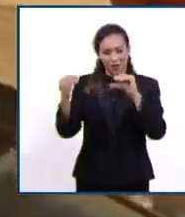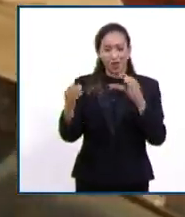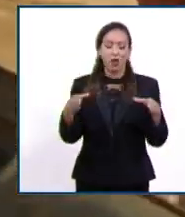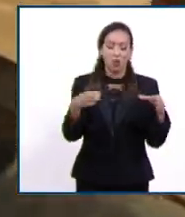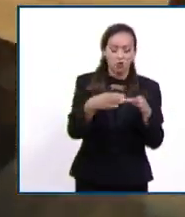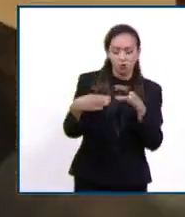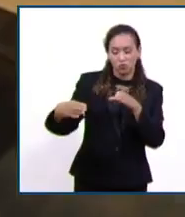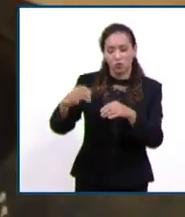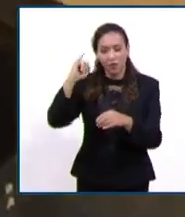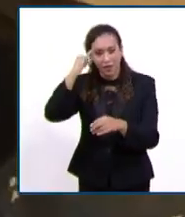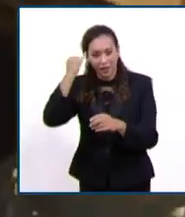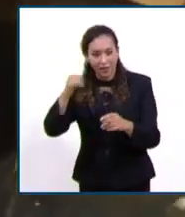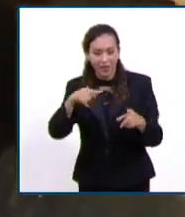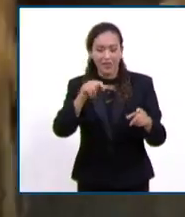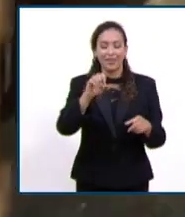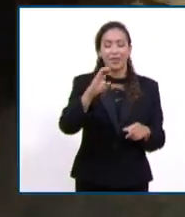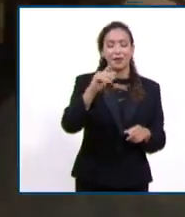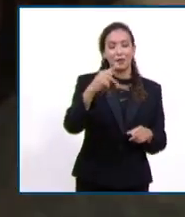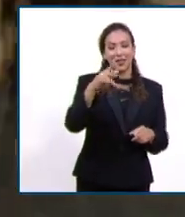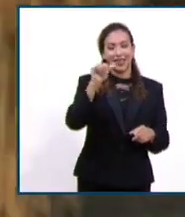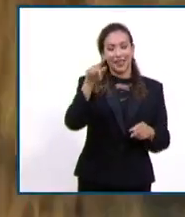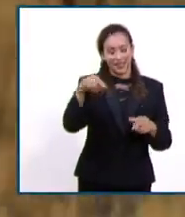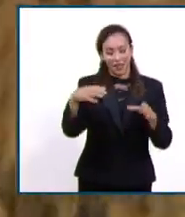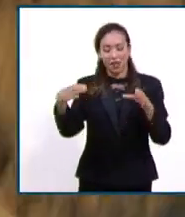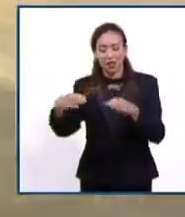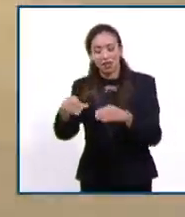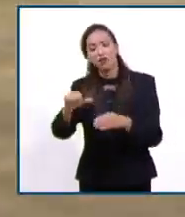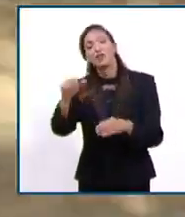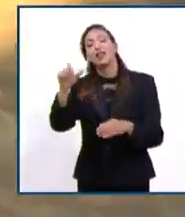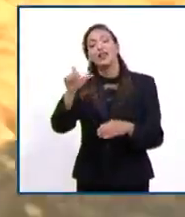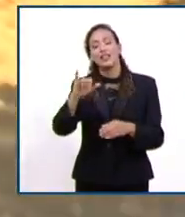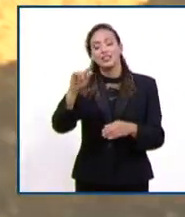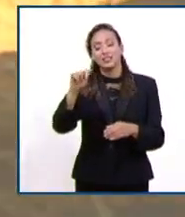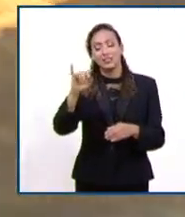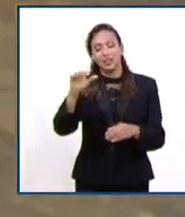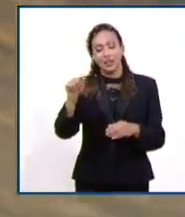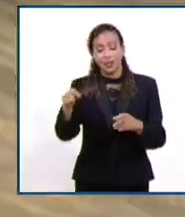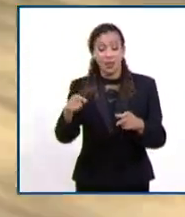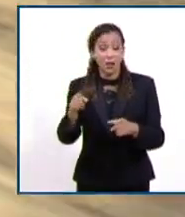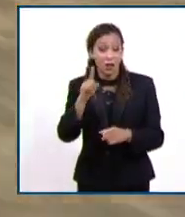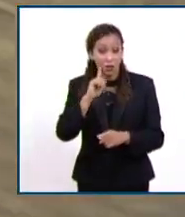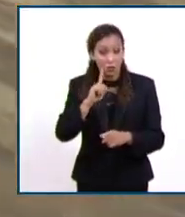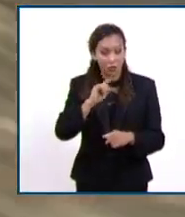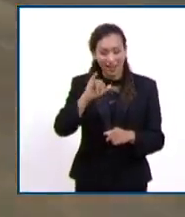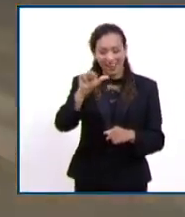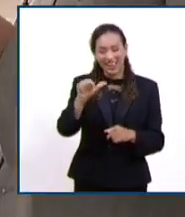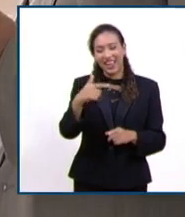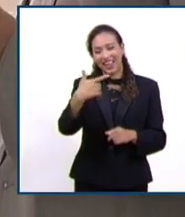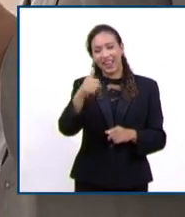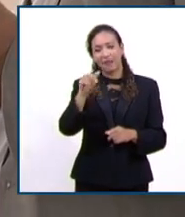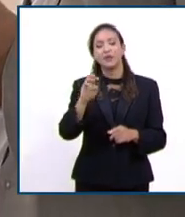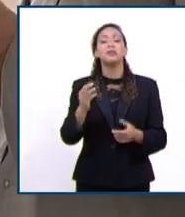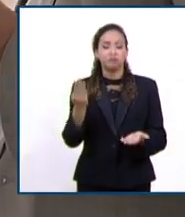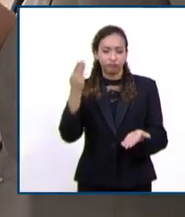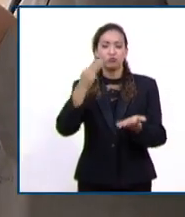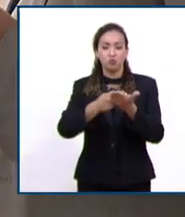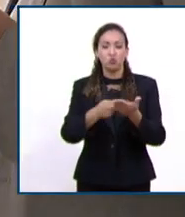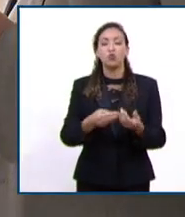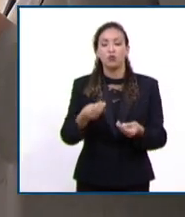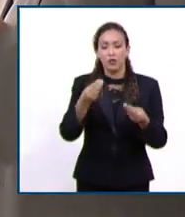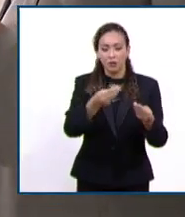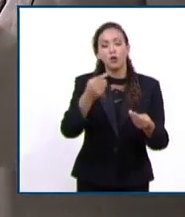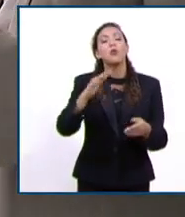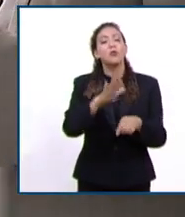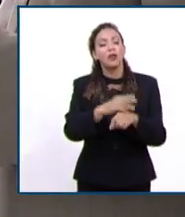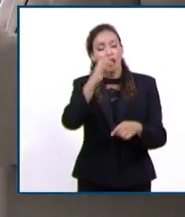comunidades indígenas tepecanas y xicaritari, la jueza María Gabriela Ruiz Márquez impuso las sanciones conforme a lo establecido